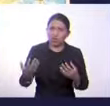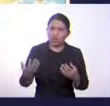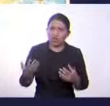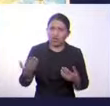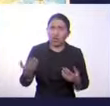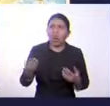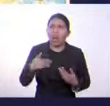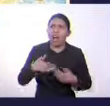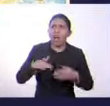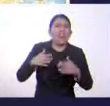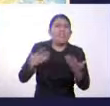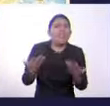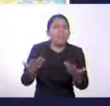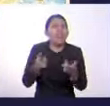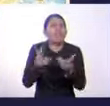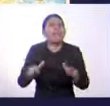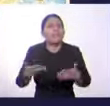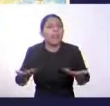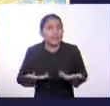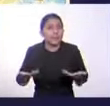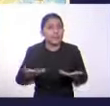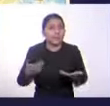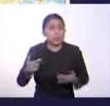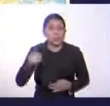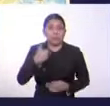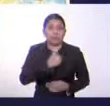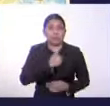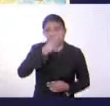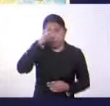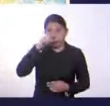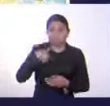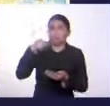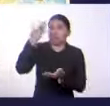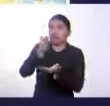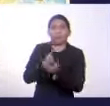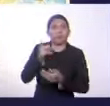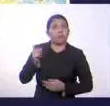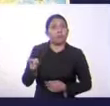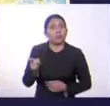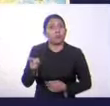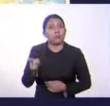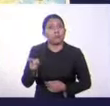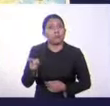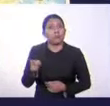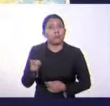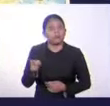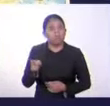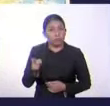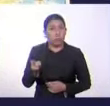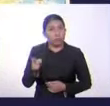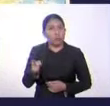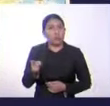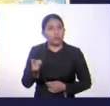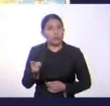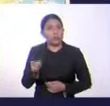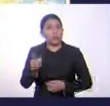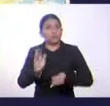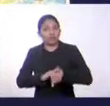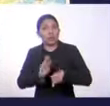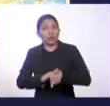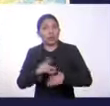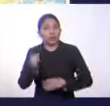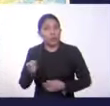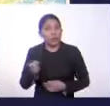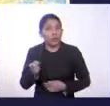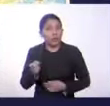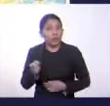qué hace? Él va al Ministerio de Trabajo e interpone una denuncia, que le da entonces orientación y guía para que